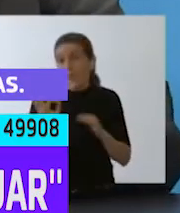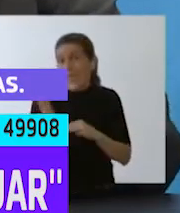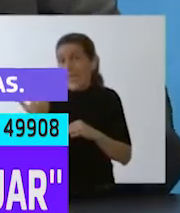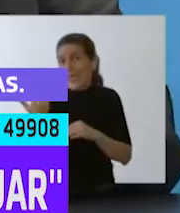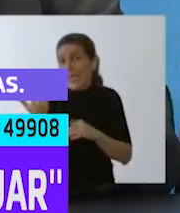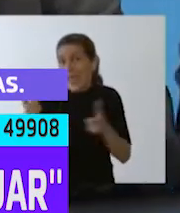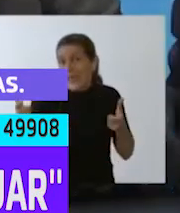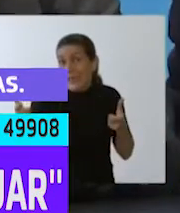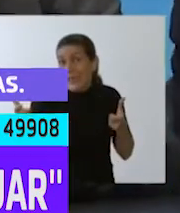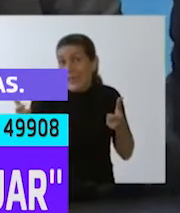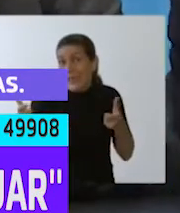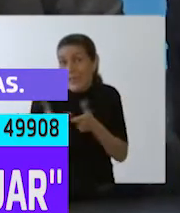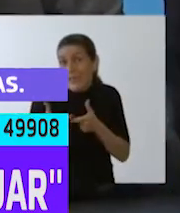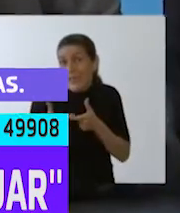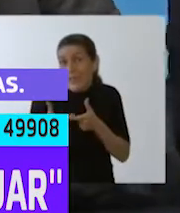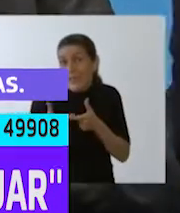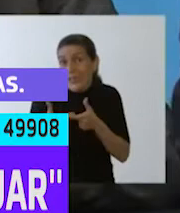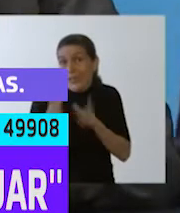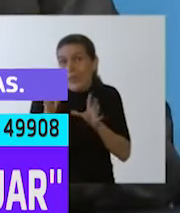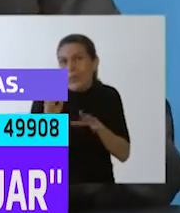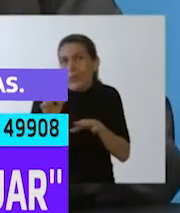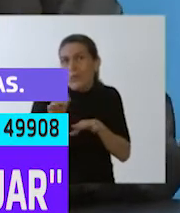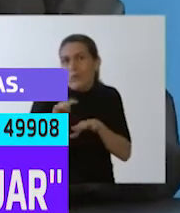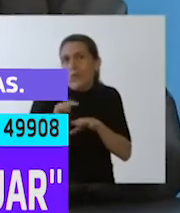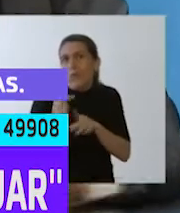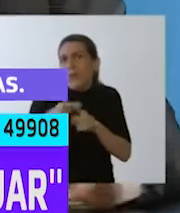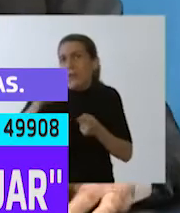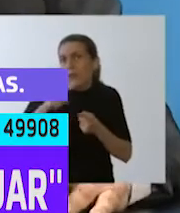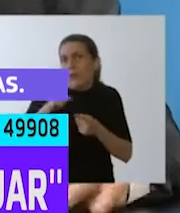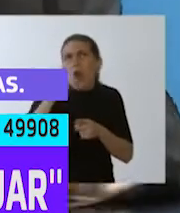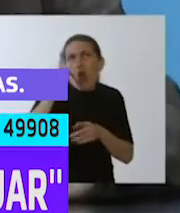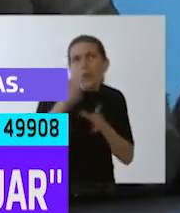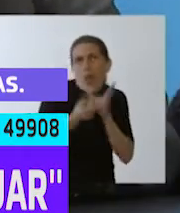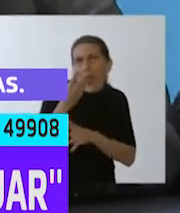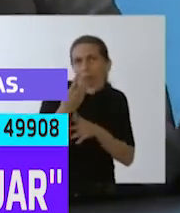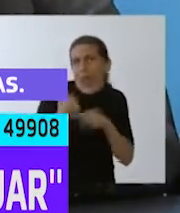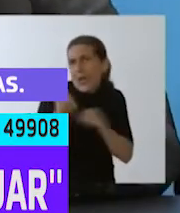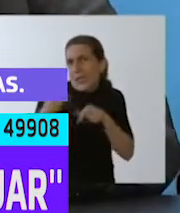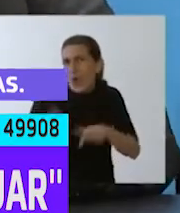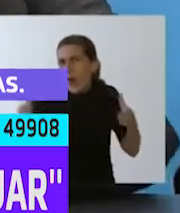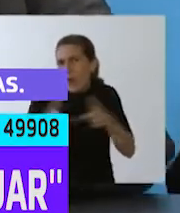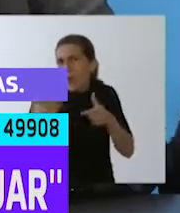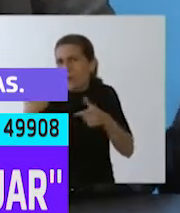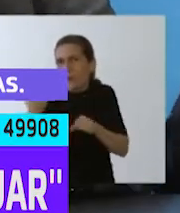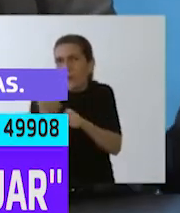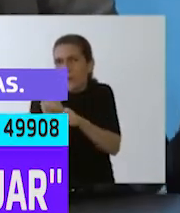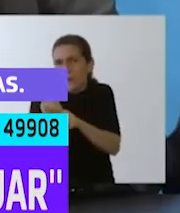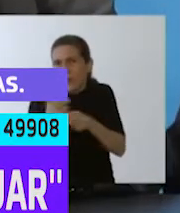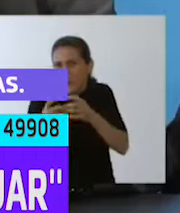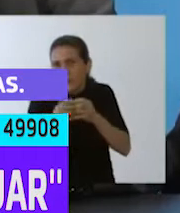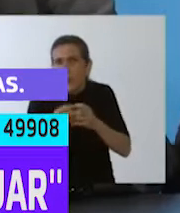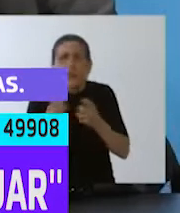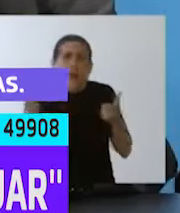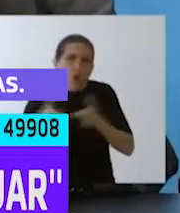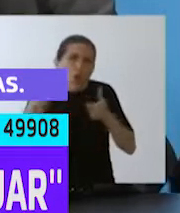la plataforma que con la cual se trabaja desde el punto de vista genético el virus influenza. Entonces, hay posibilidades de tener en